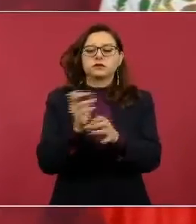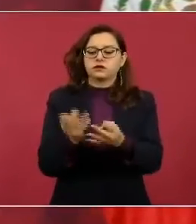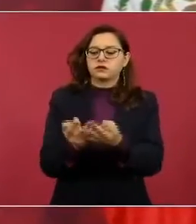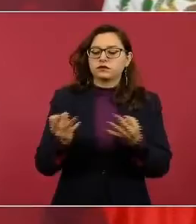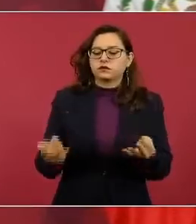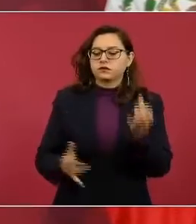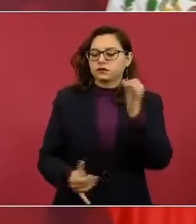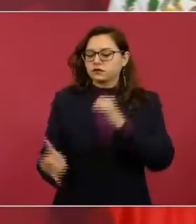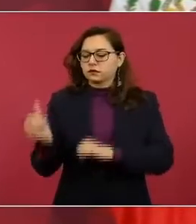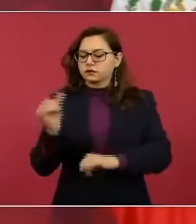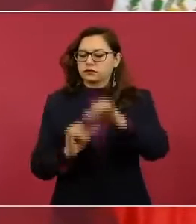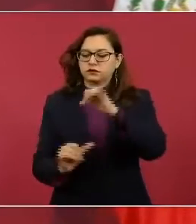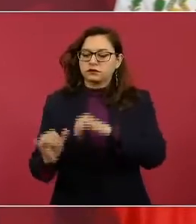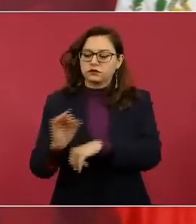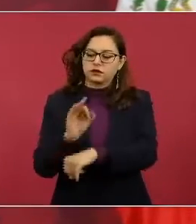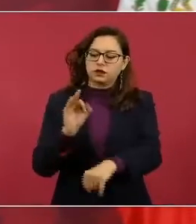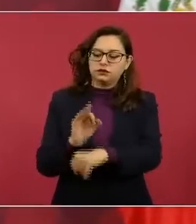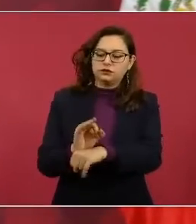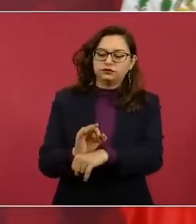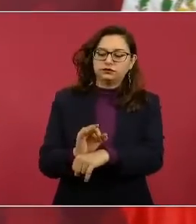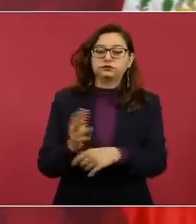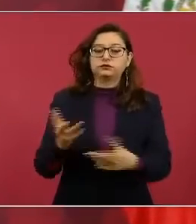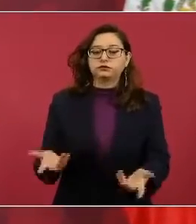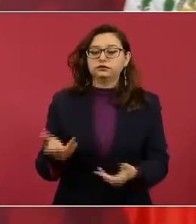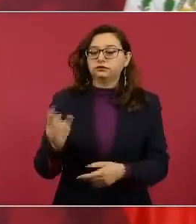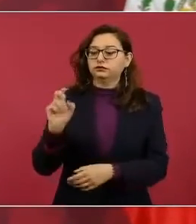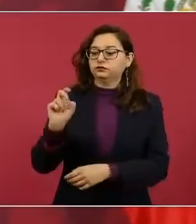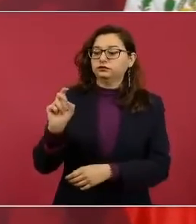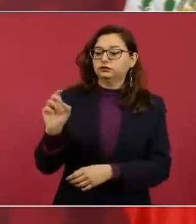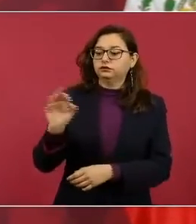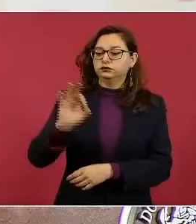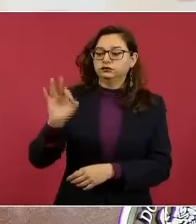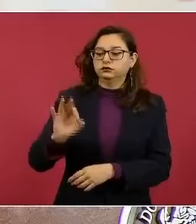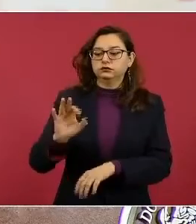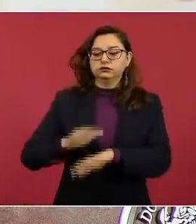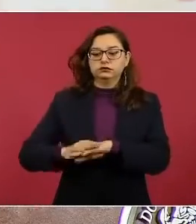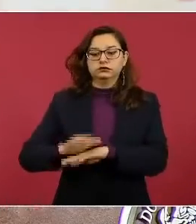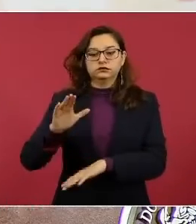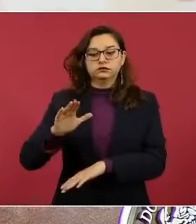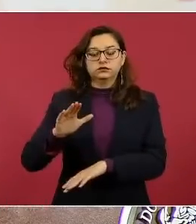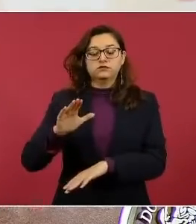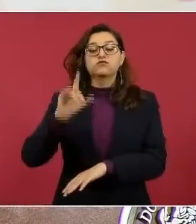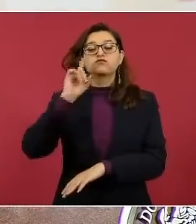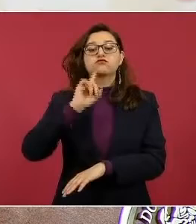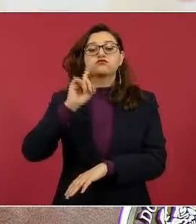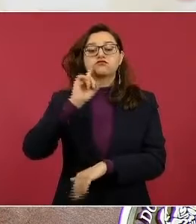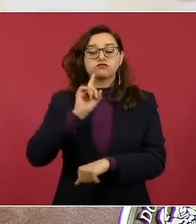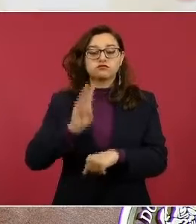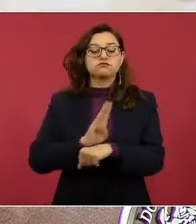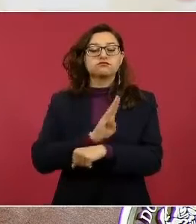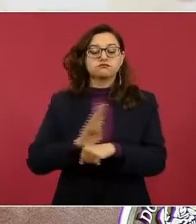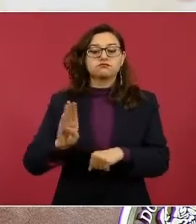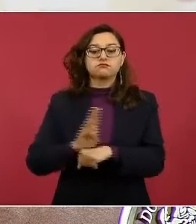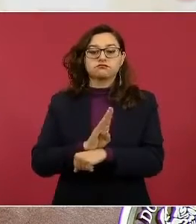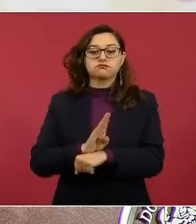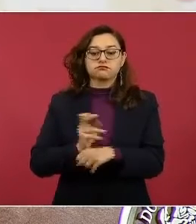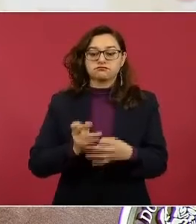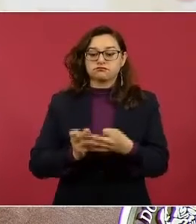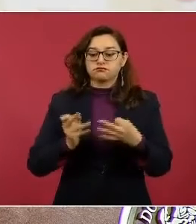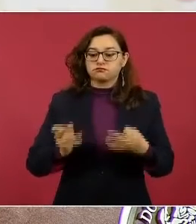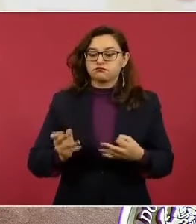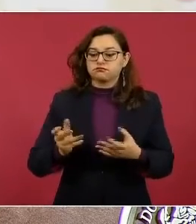y ya en un porcentaje de más del 30% son beneficiarias, son mujeres